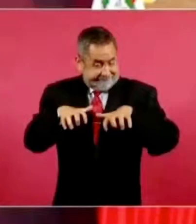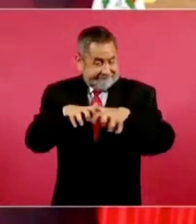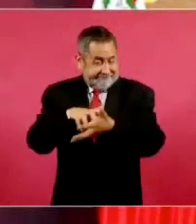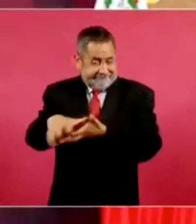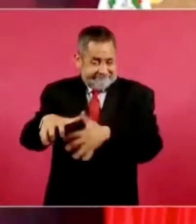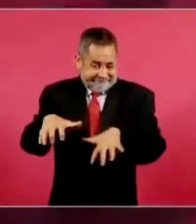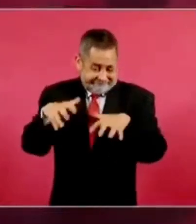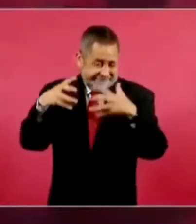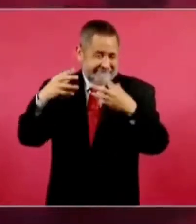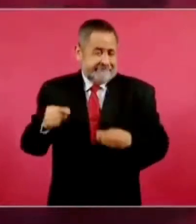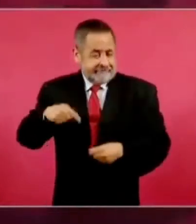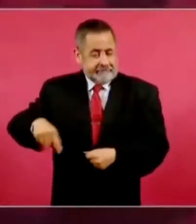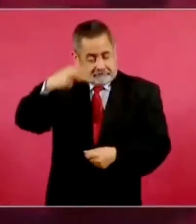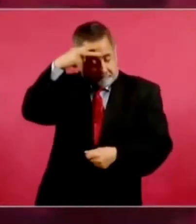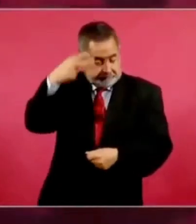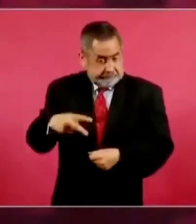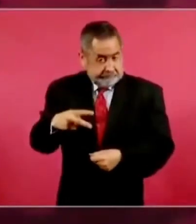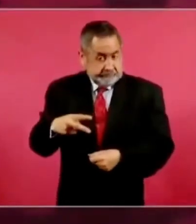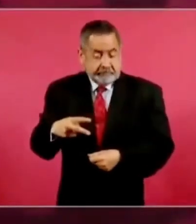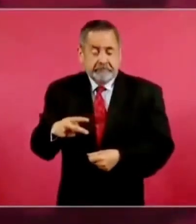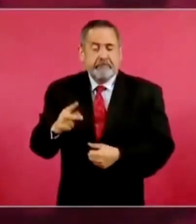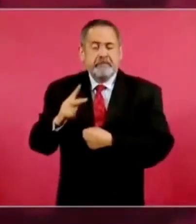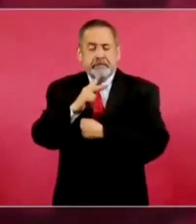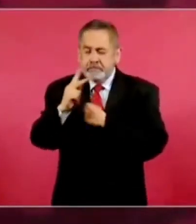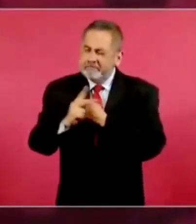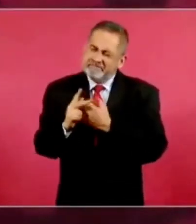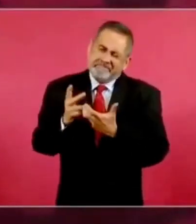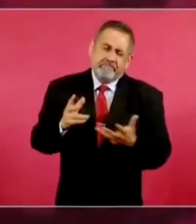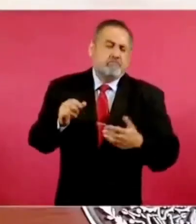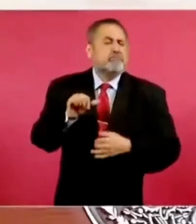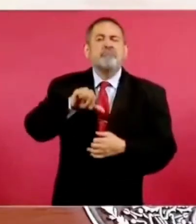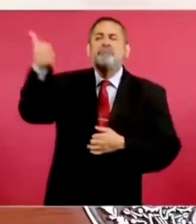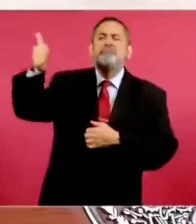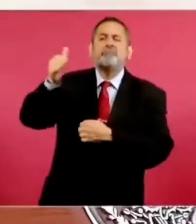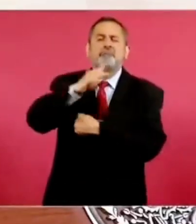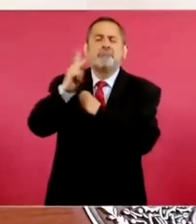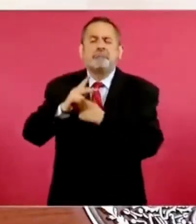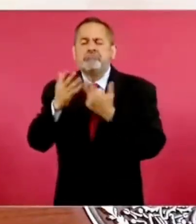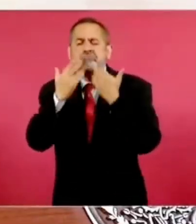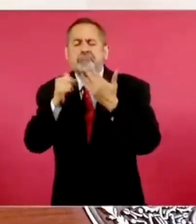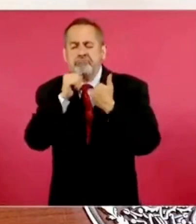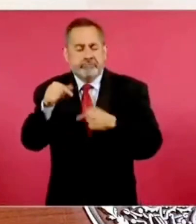nuestro gran país, como en ninguna otra parte,